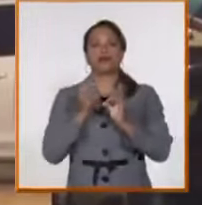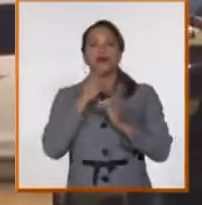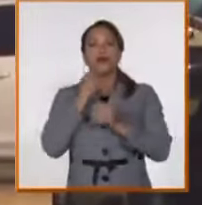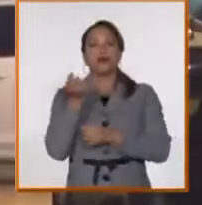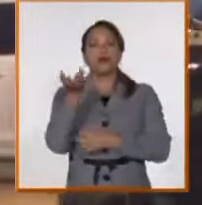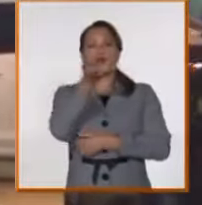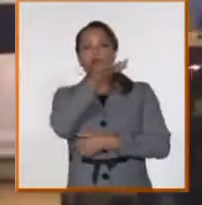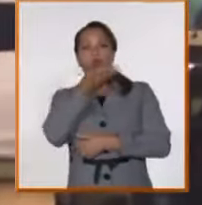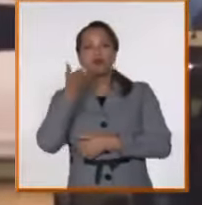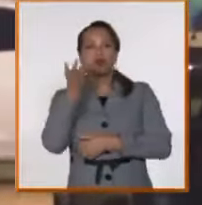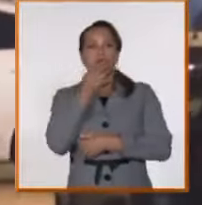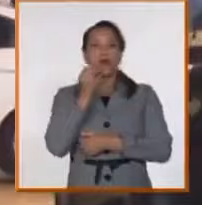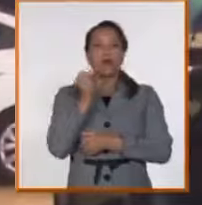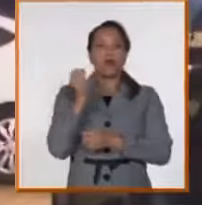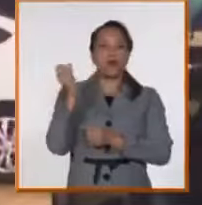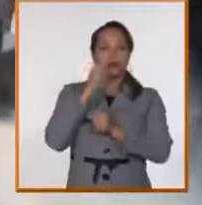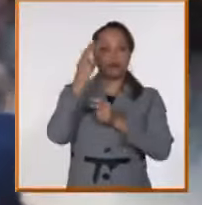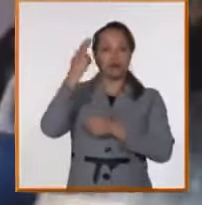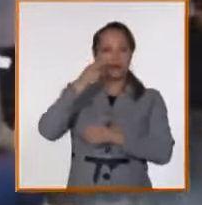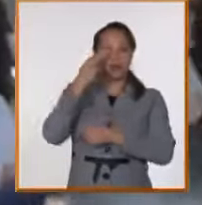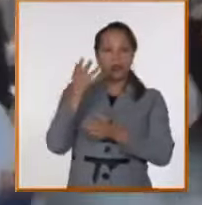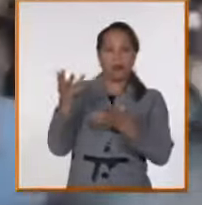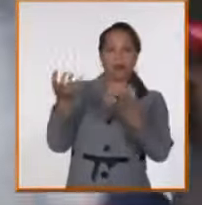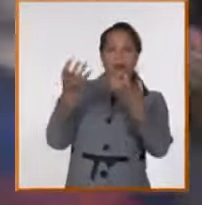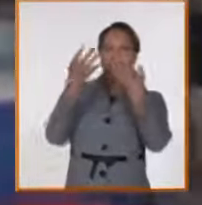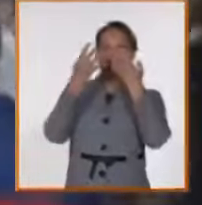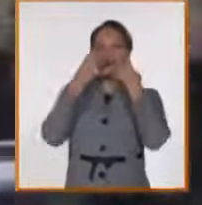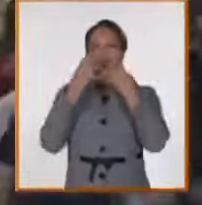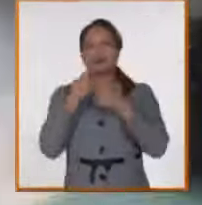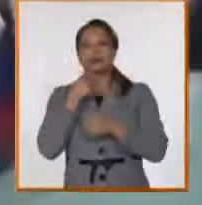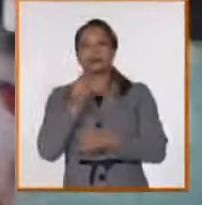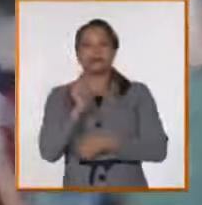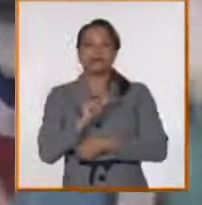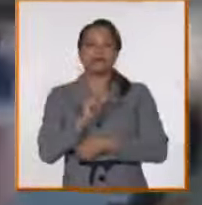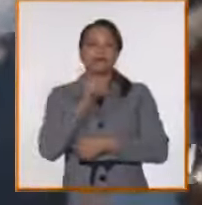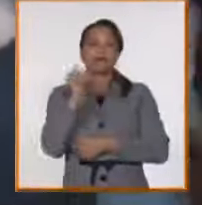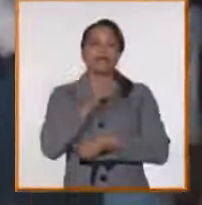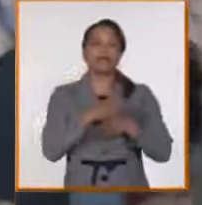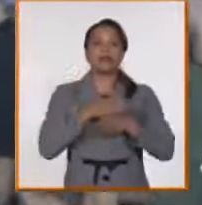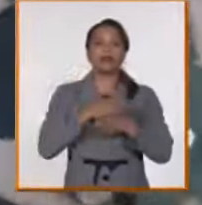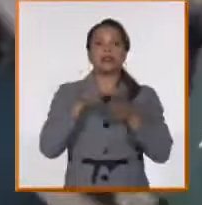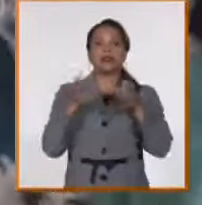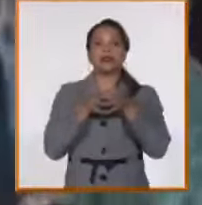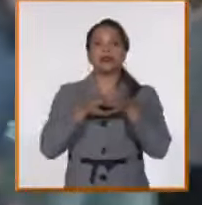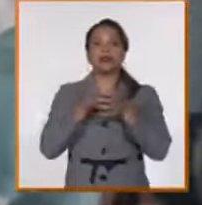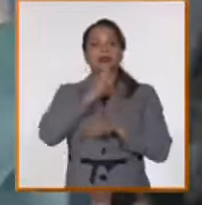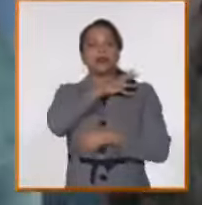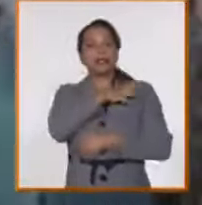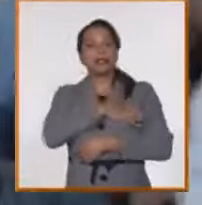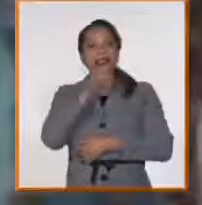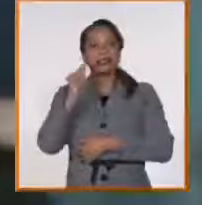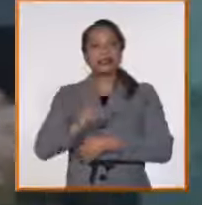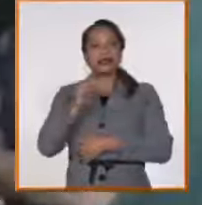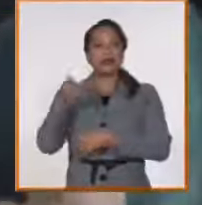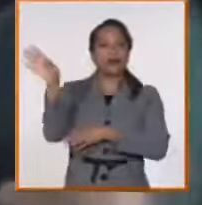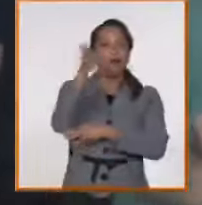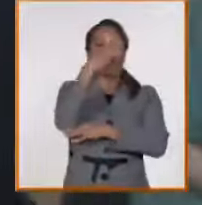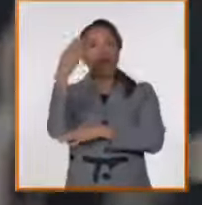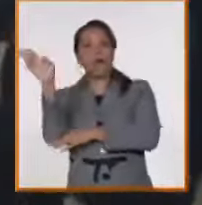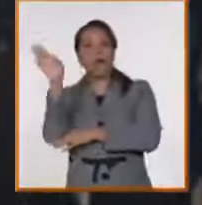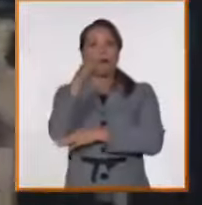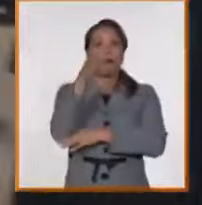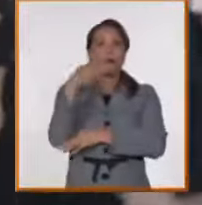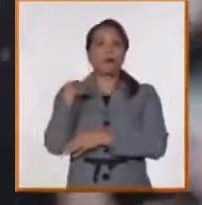lacrimógenos durante la protesta en aplusa más al norte grupos de palestinos se manifestaron ondeando banderas del movimiento